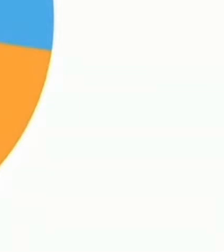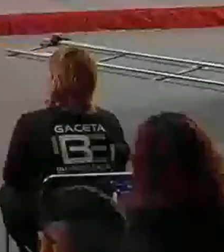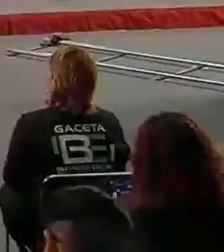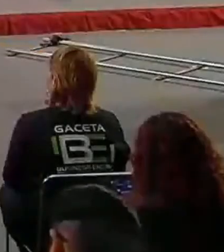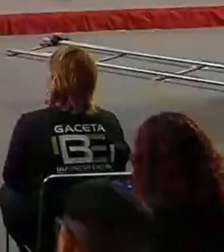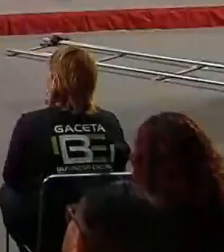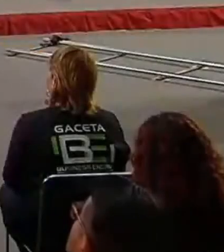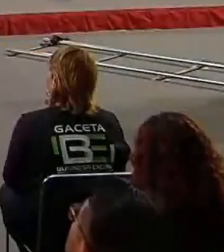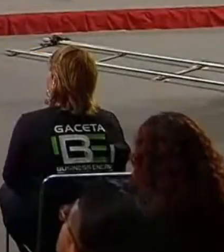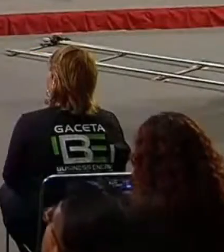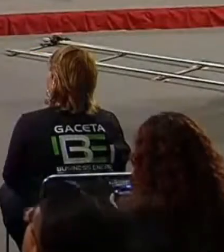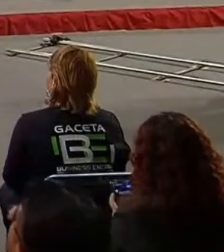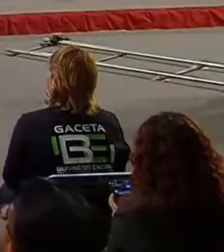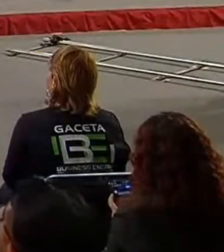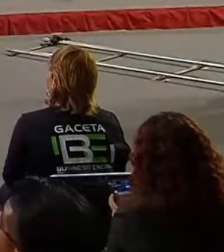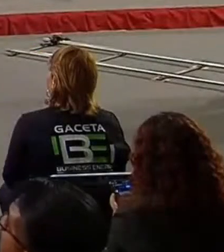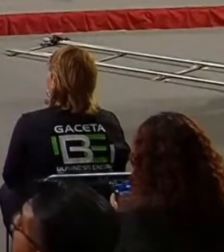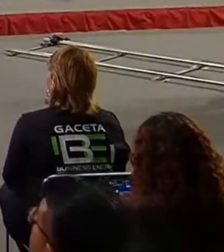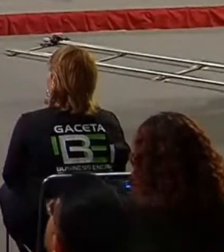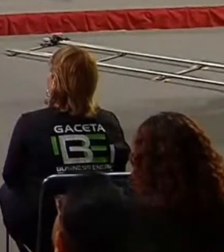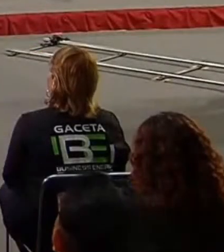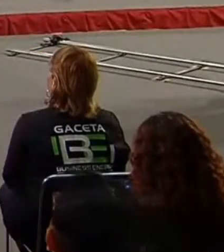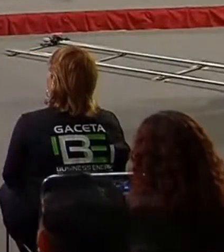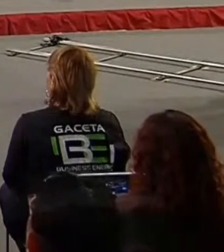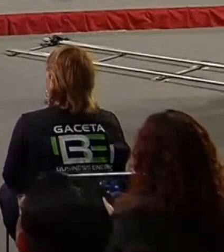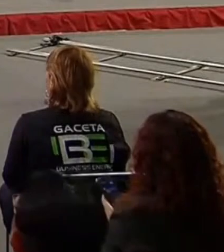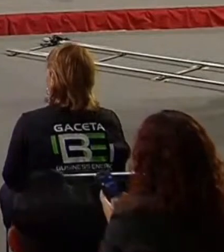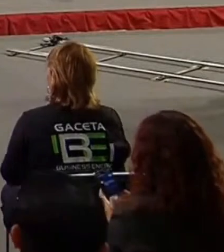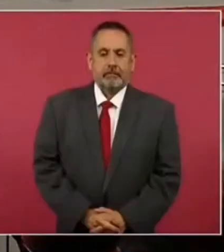y otras cosas más profundas